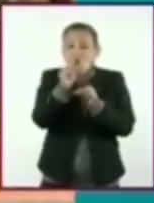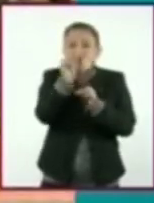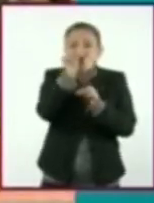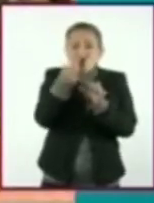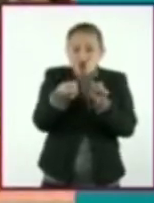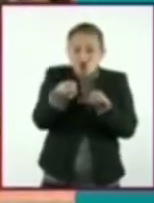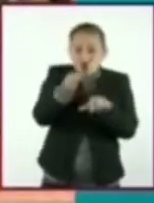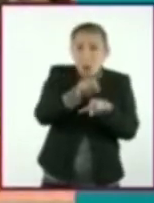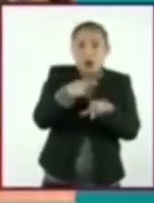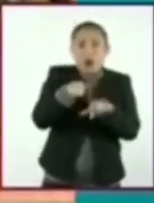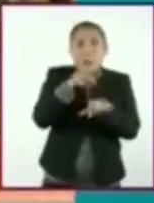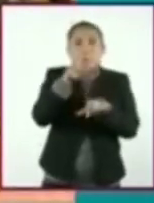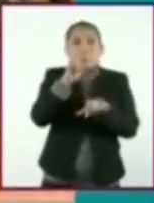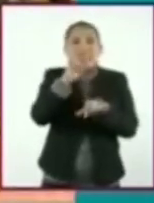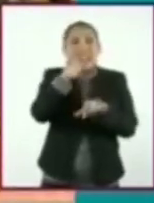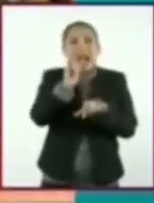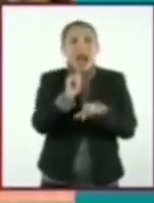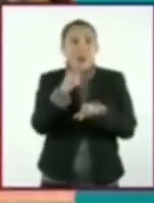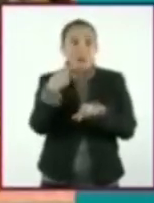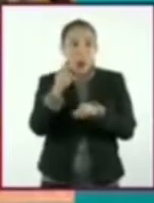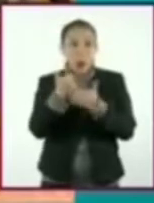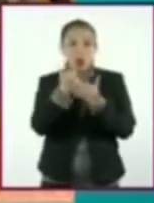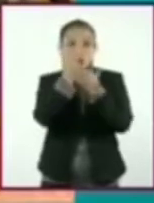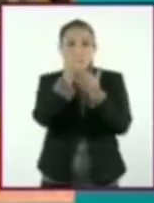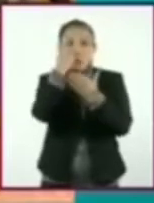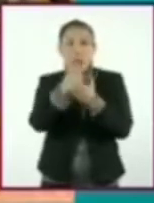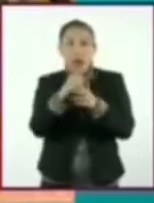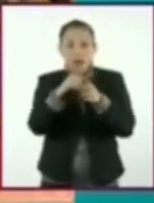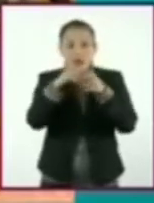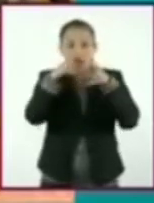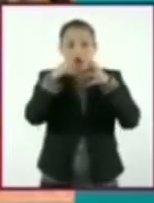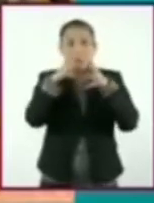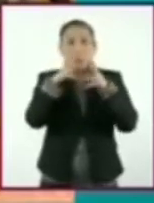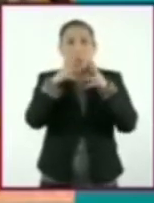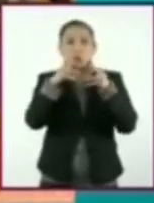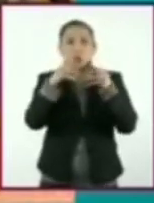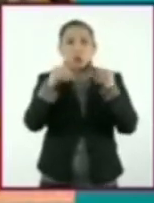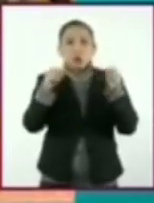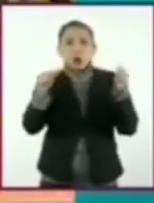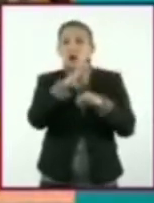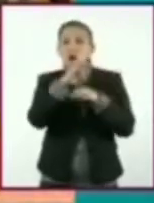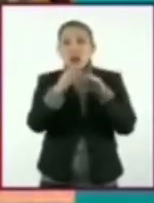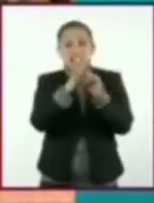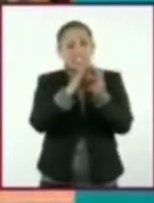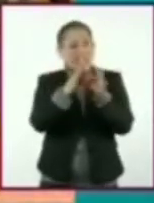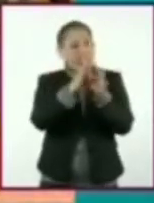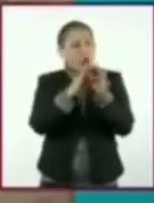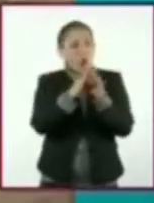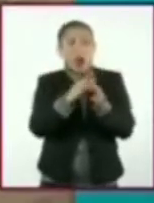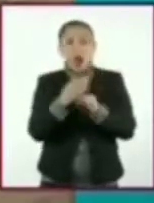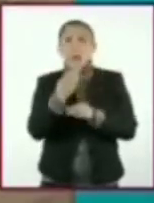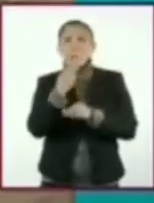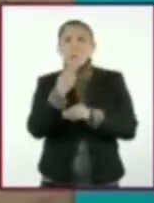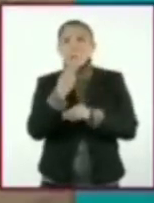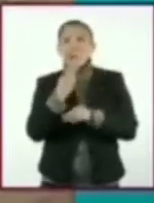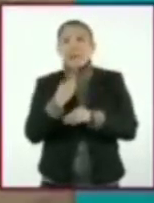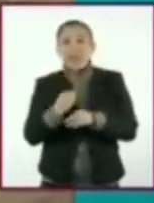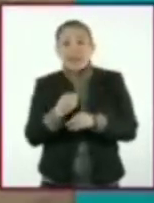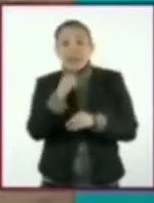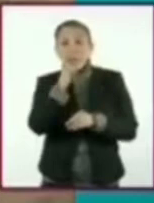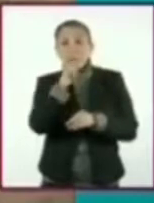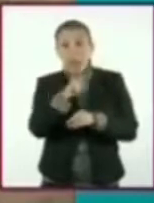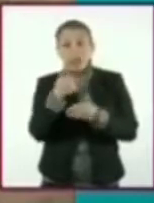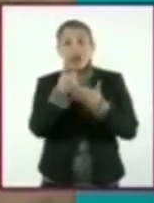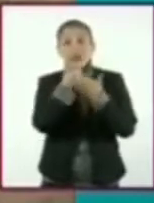¿Por qué? Porque pica. Pero te va a ayudar a desinflamar también todas tus células. Miel,